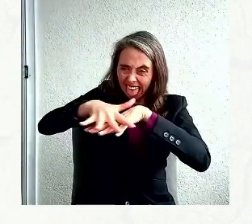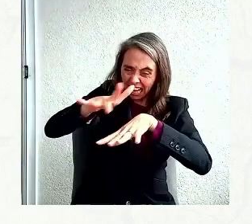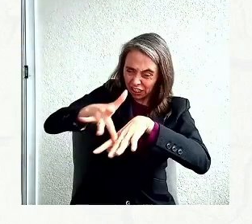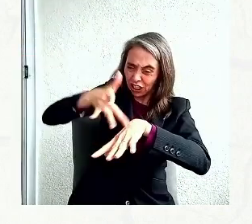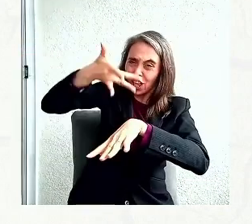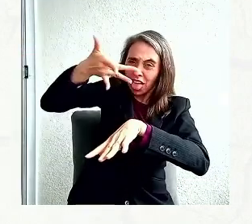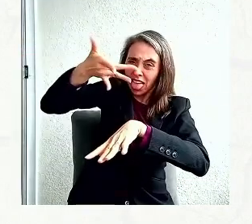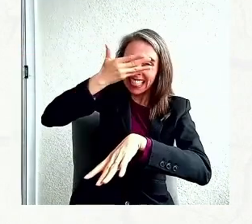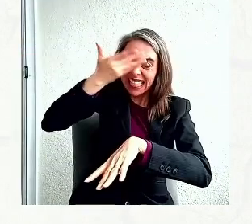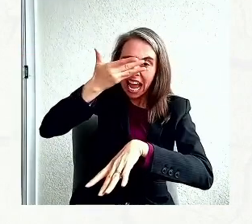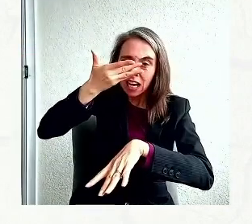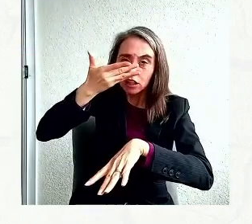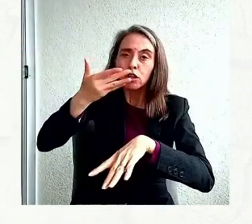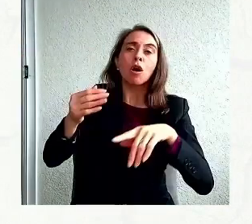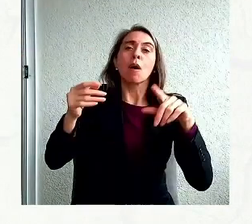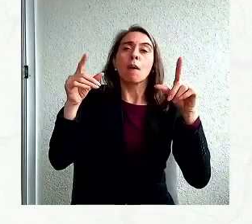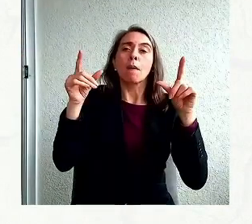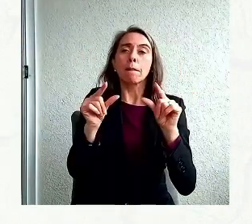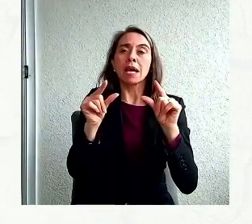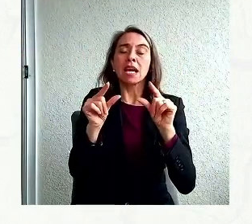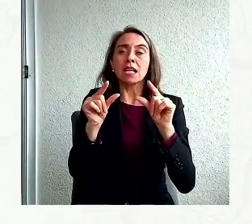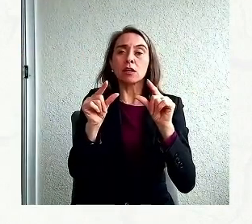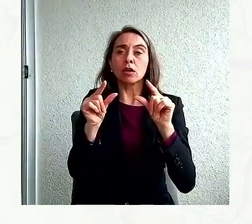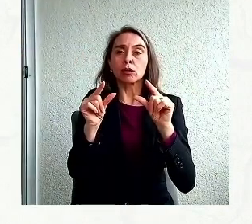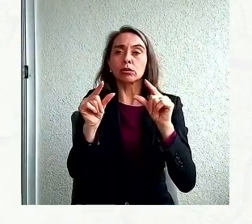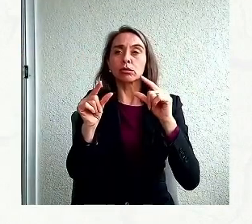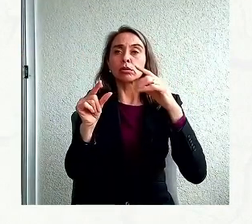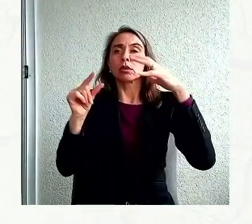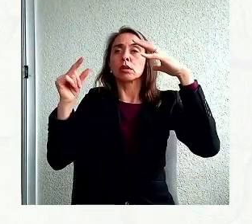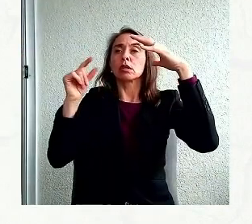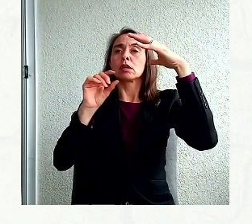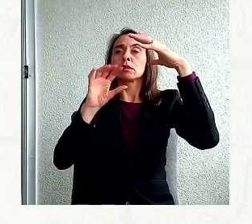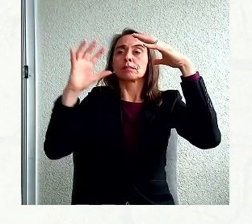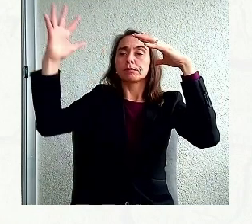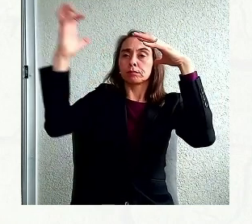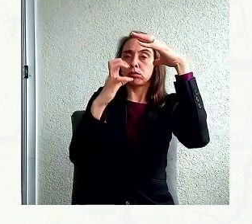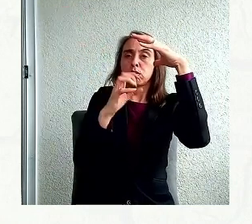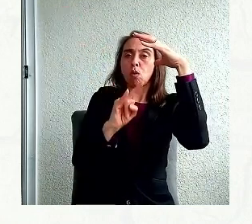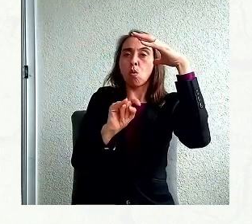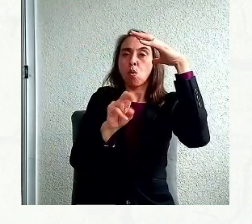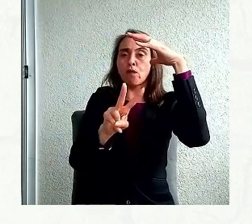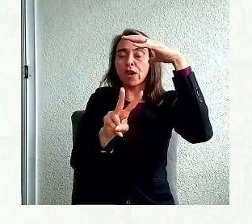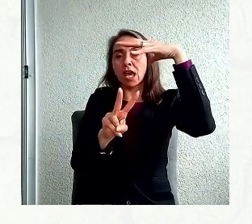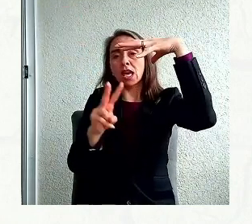reflectantes, energía reflectada de vuelta